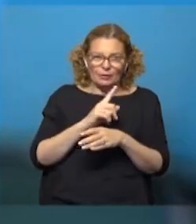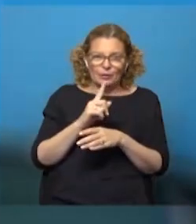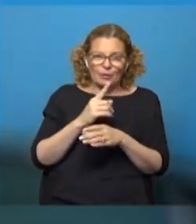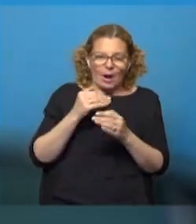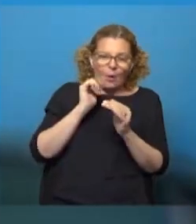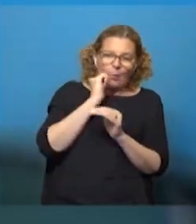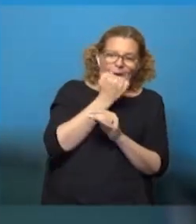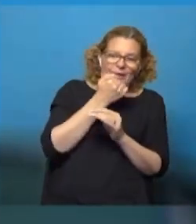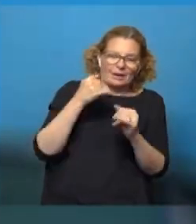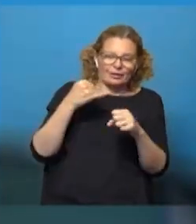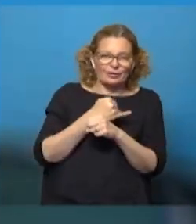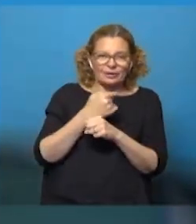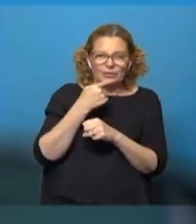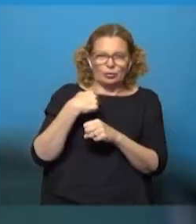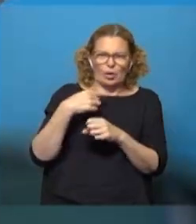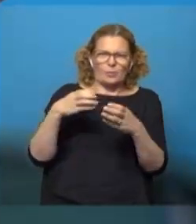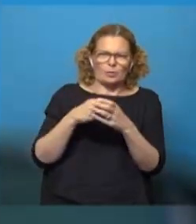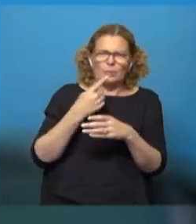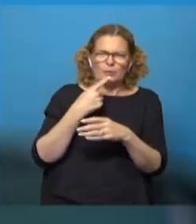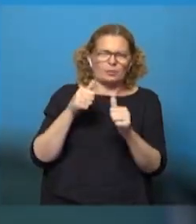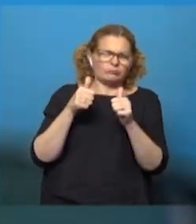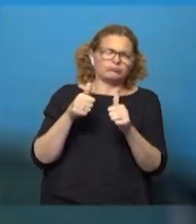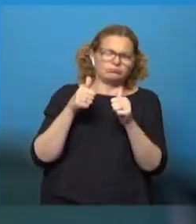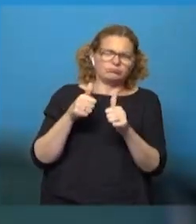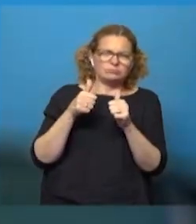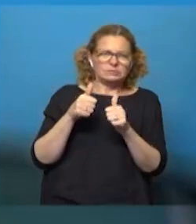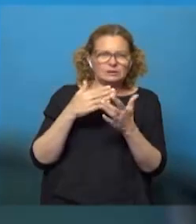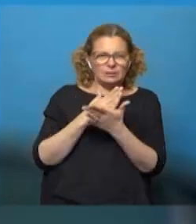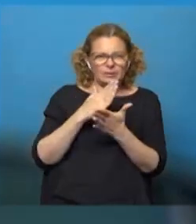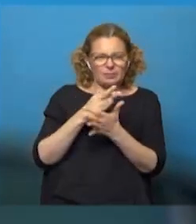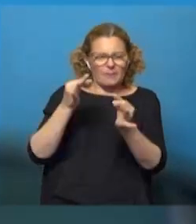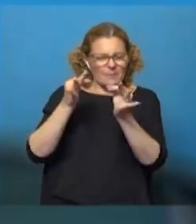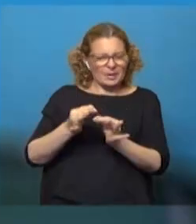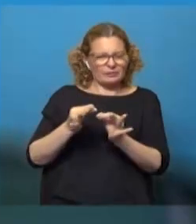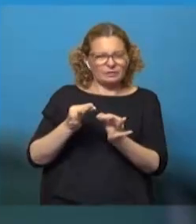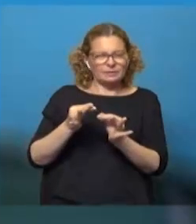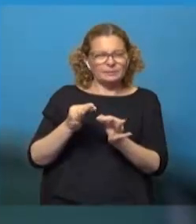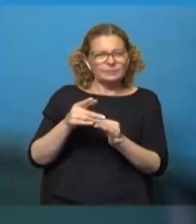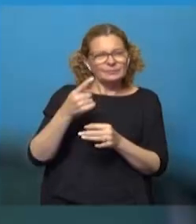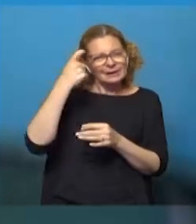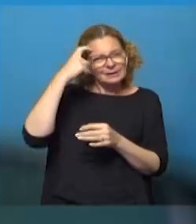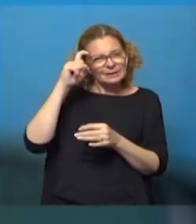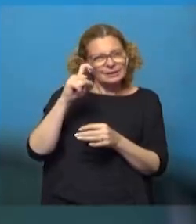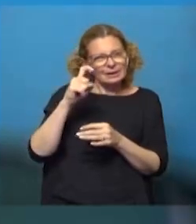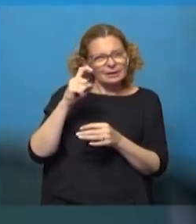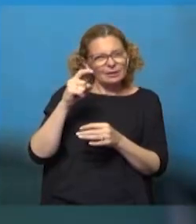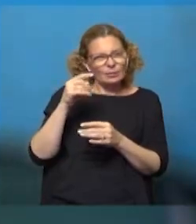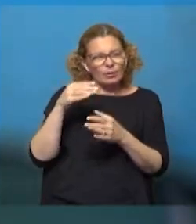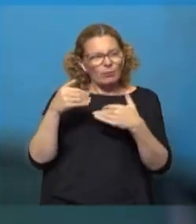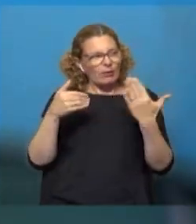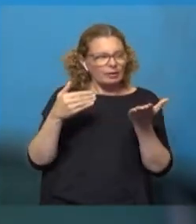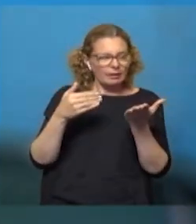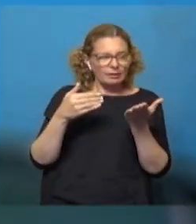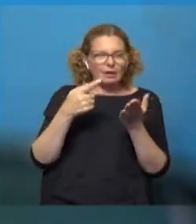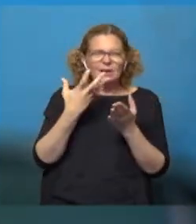a Ocultar sus errores y decir No mi partido Siempre anduvo Perfecto entonces esa idea de que está flechado hacia la izquierda